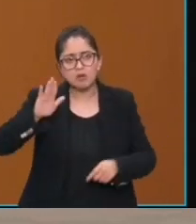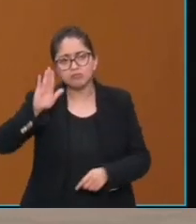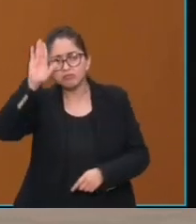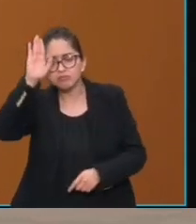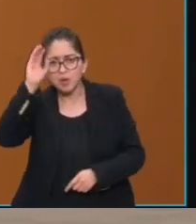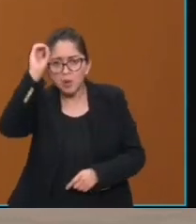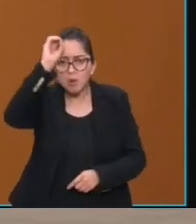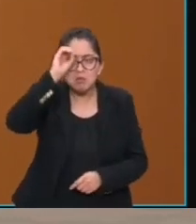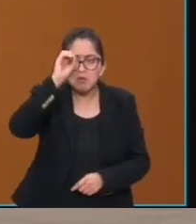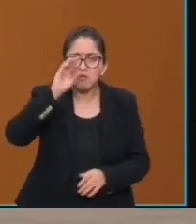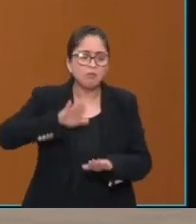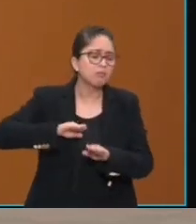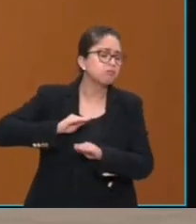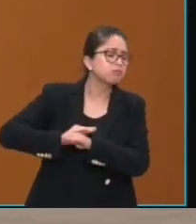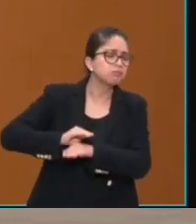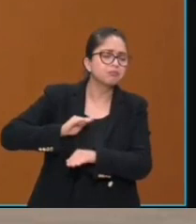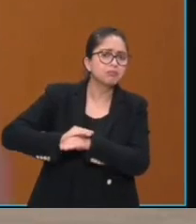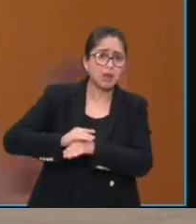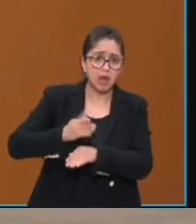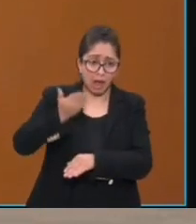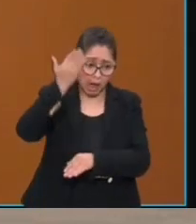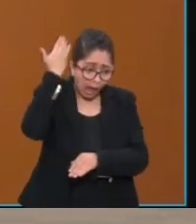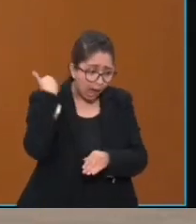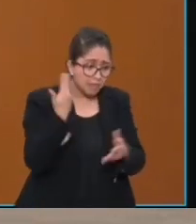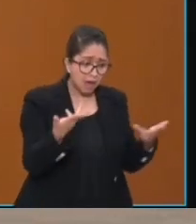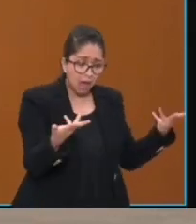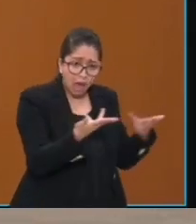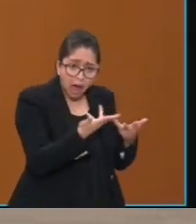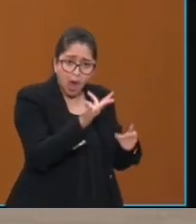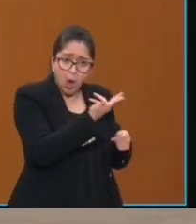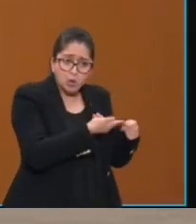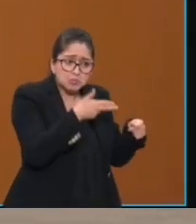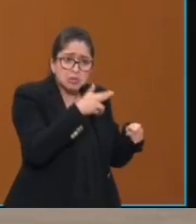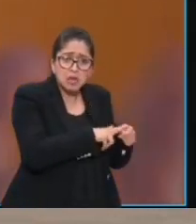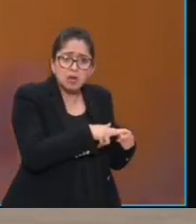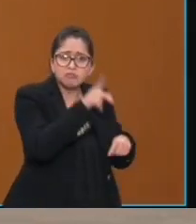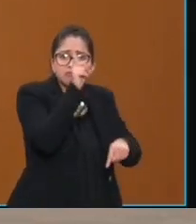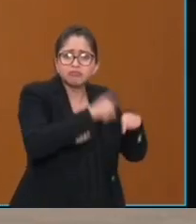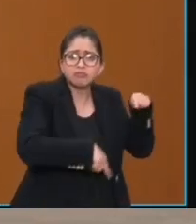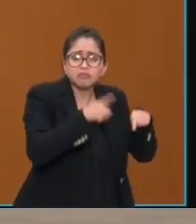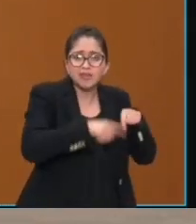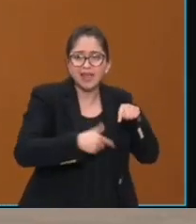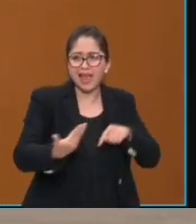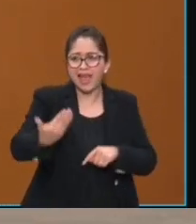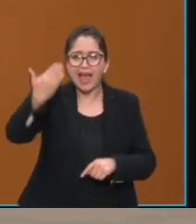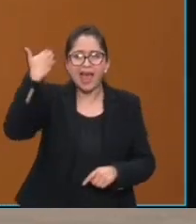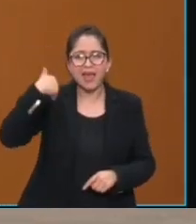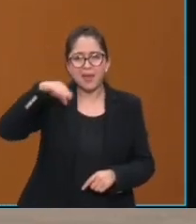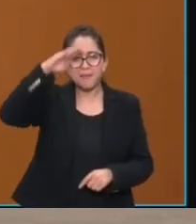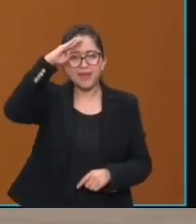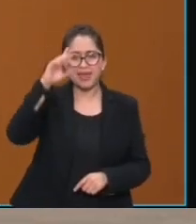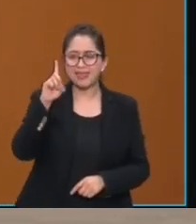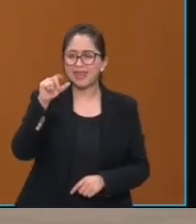opinar. Han destruido lo que había y no hay una propuesta. Íbamos a hacer Dinamarca y nos parecemos más a